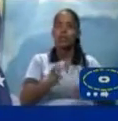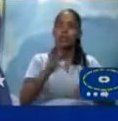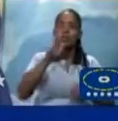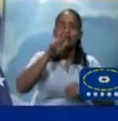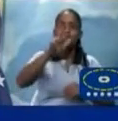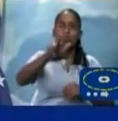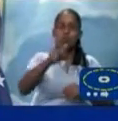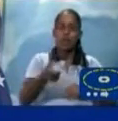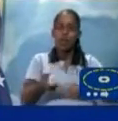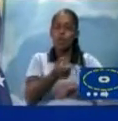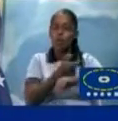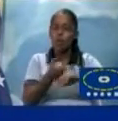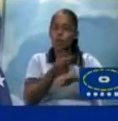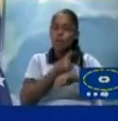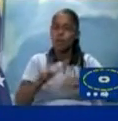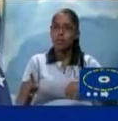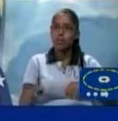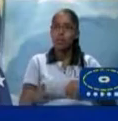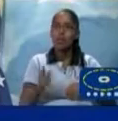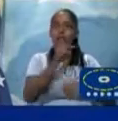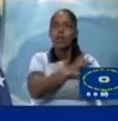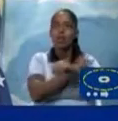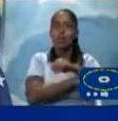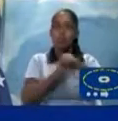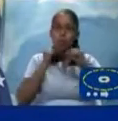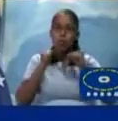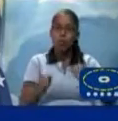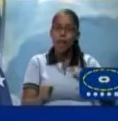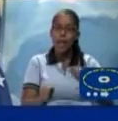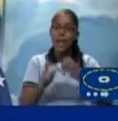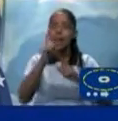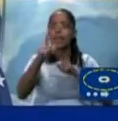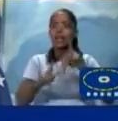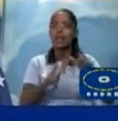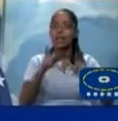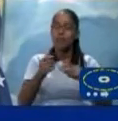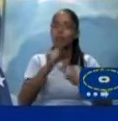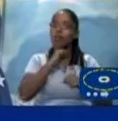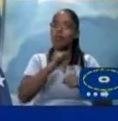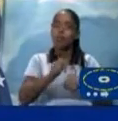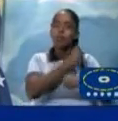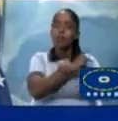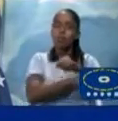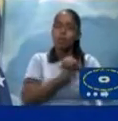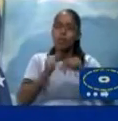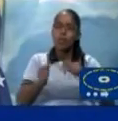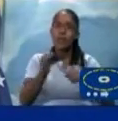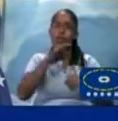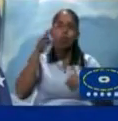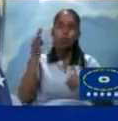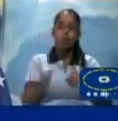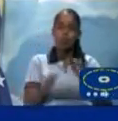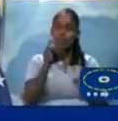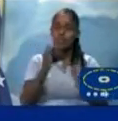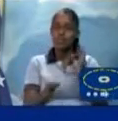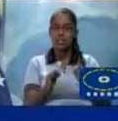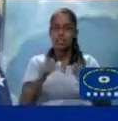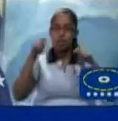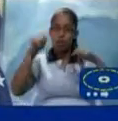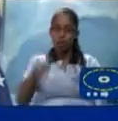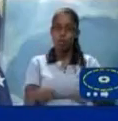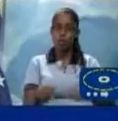tren gubernamental. El poder legislativo, el poder judicial. Hermano,